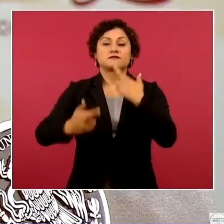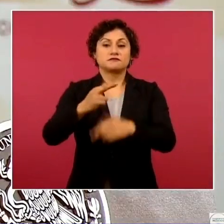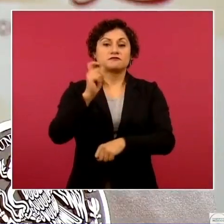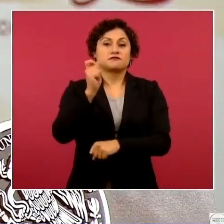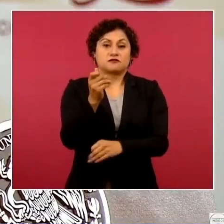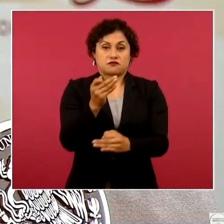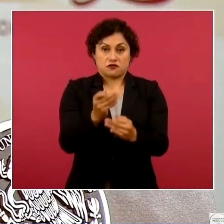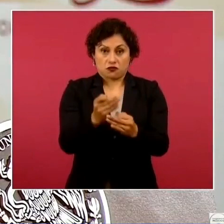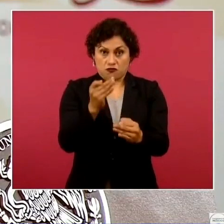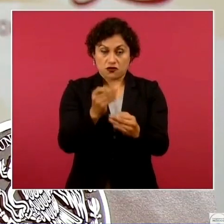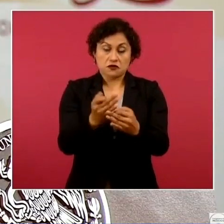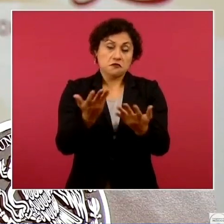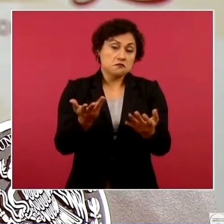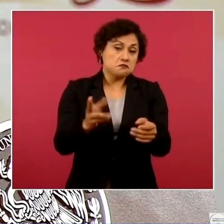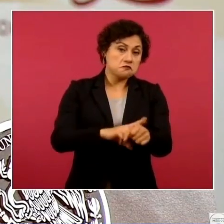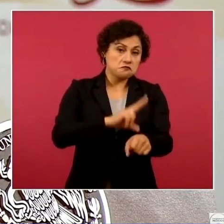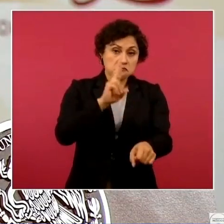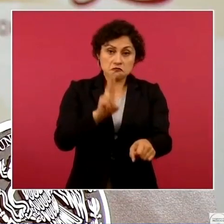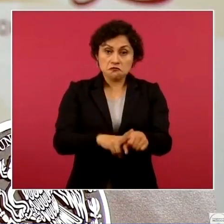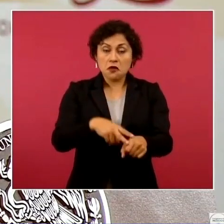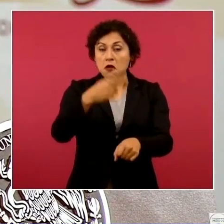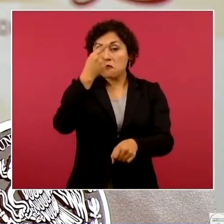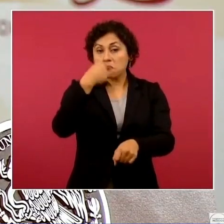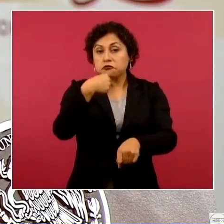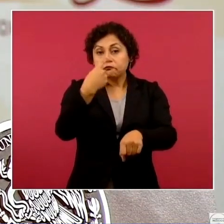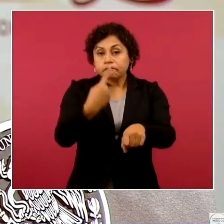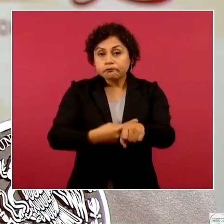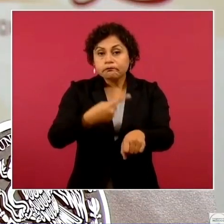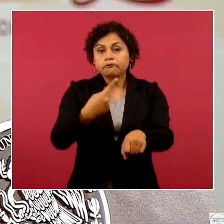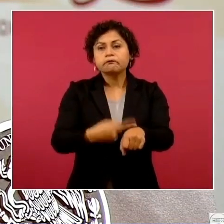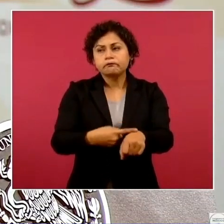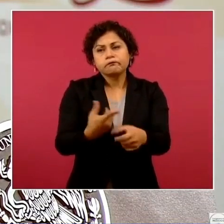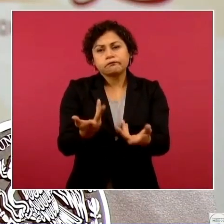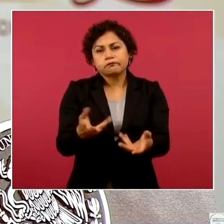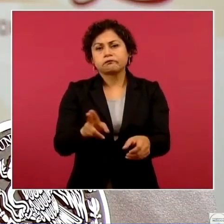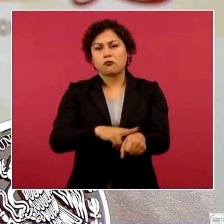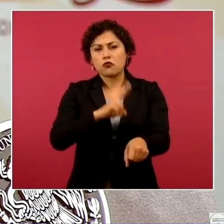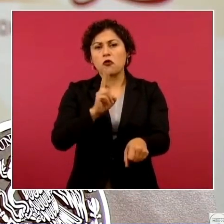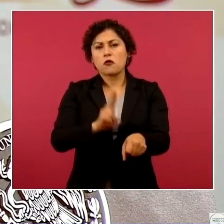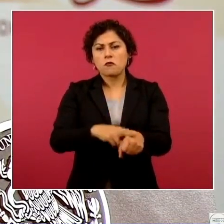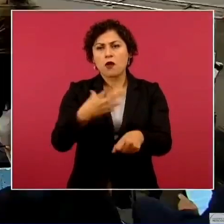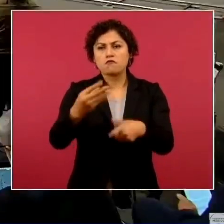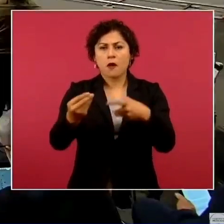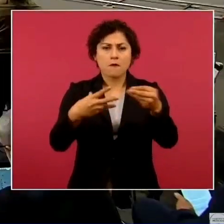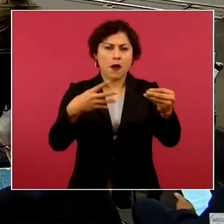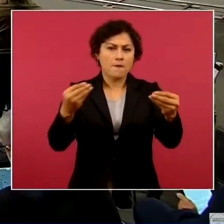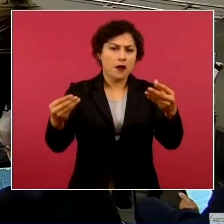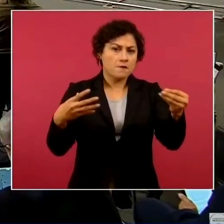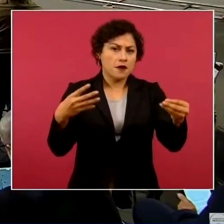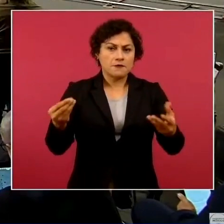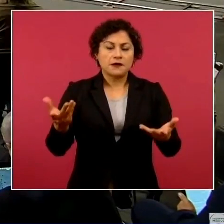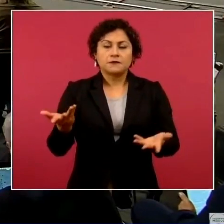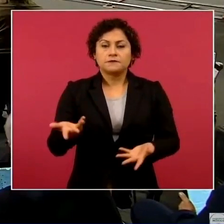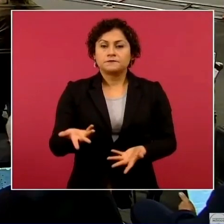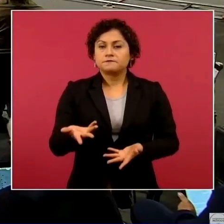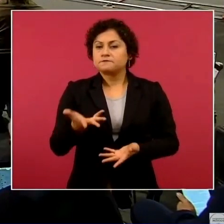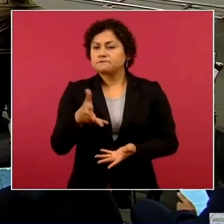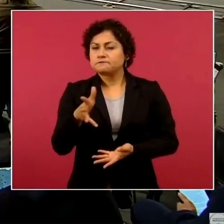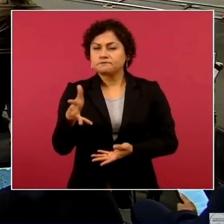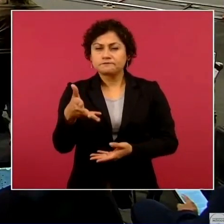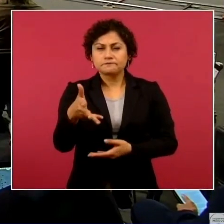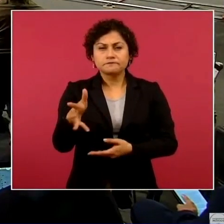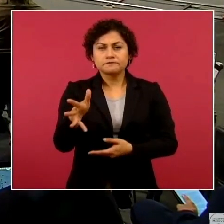regular con ciertamente la cantidad de contagios que suele incrementarse más o menos hasta llegar a